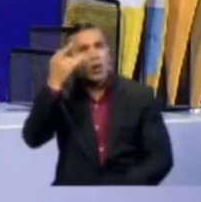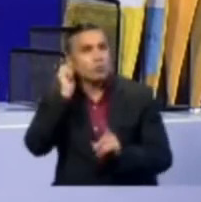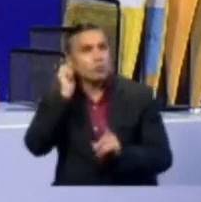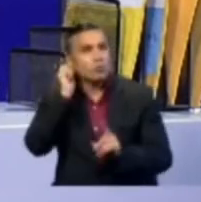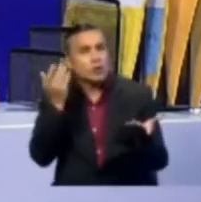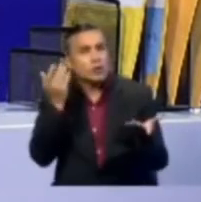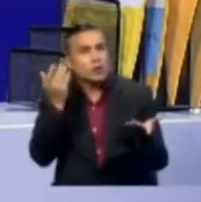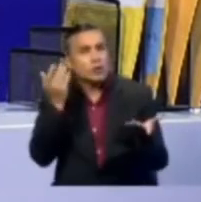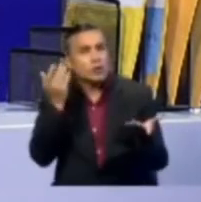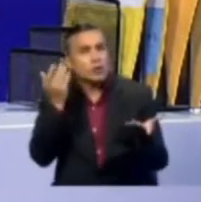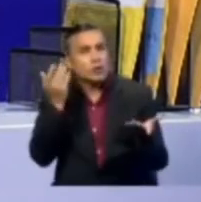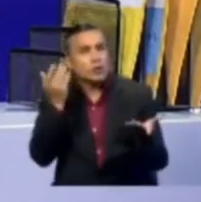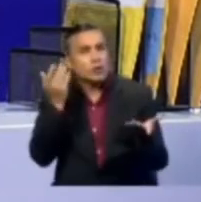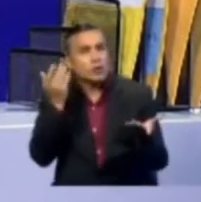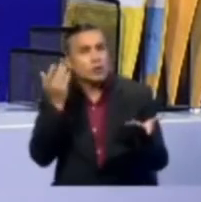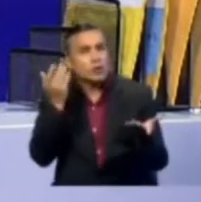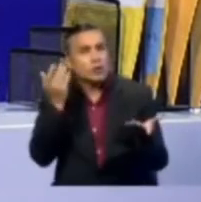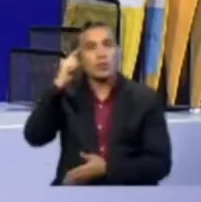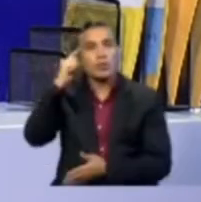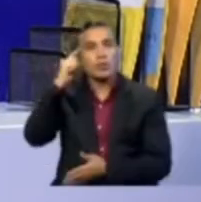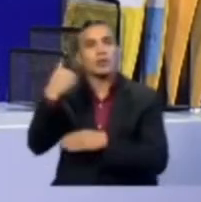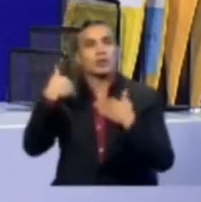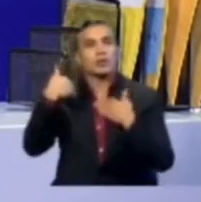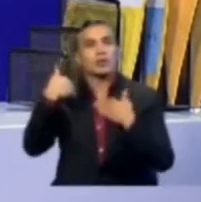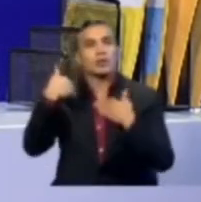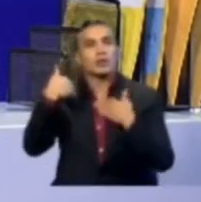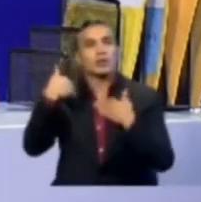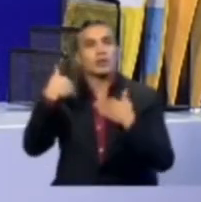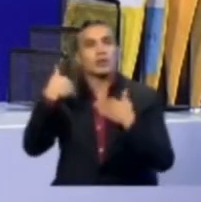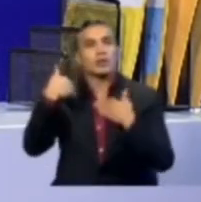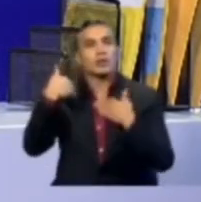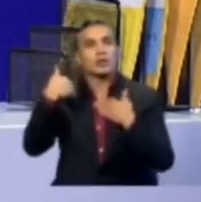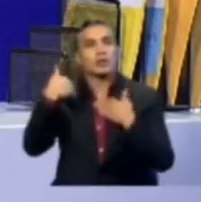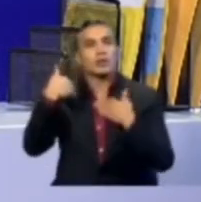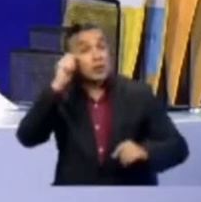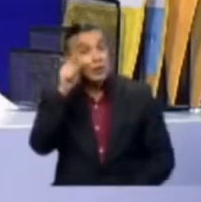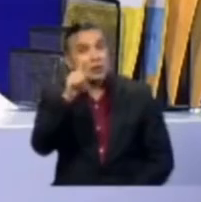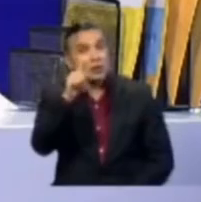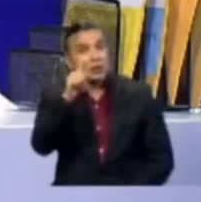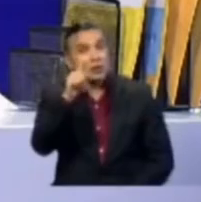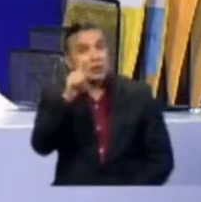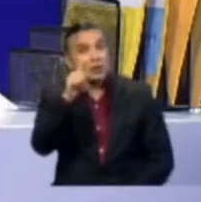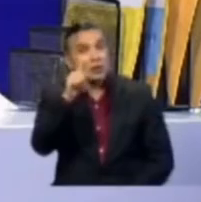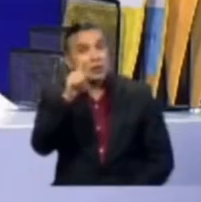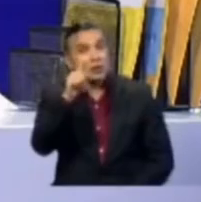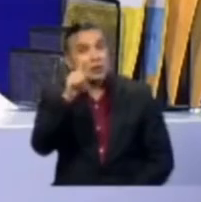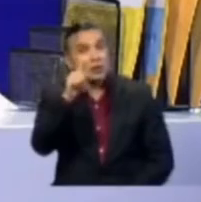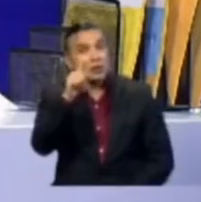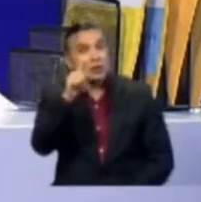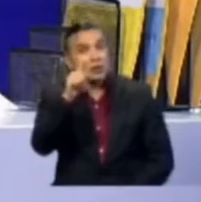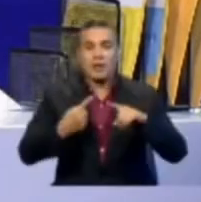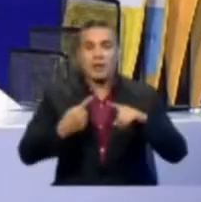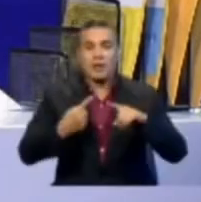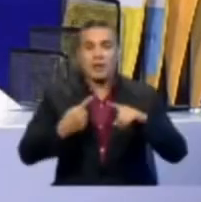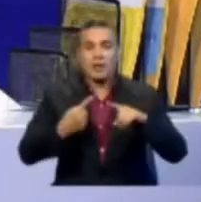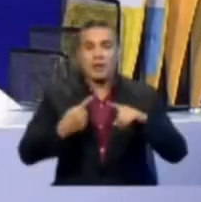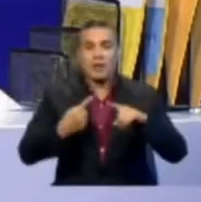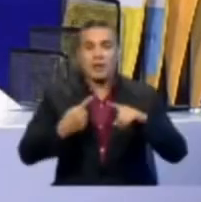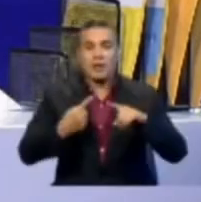a la ciudadanía en el marco de los derechos humanos? Candidato Arauz, le recordamos que tiene 1 minuto 30 segundos para su